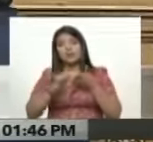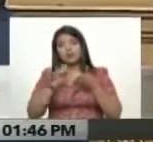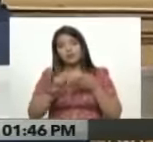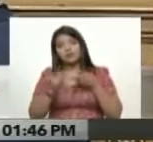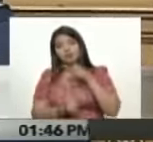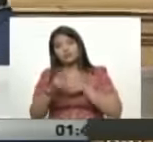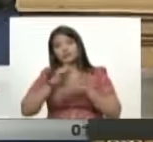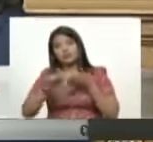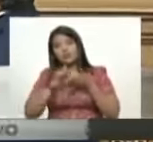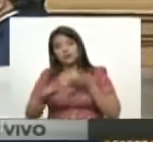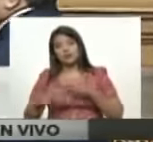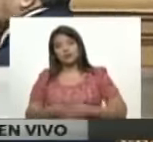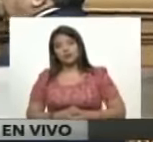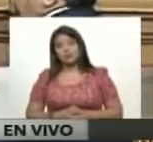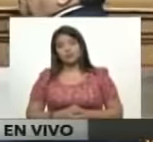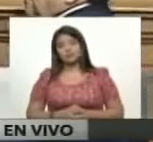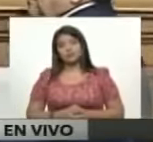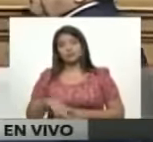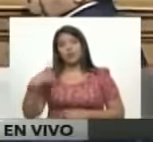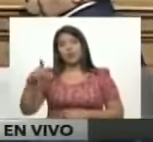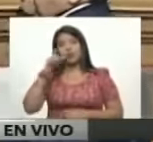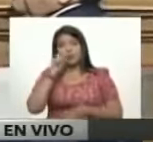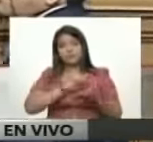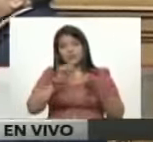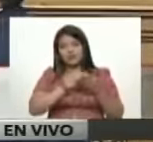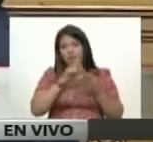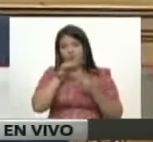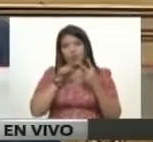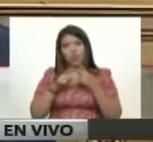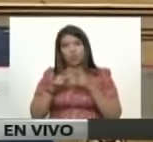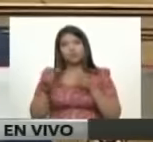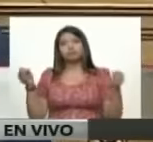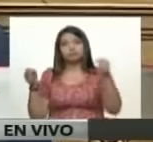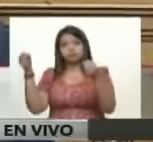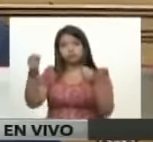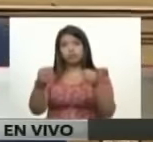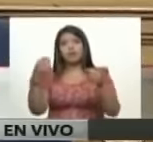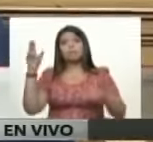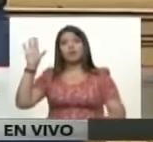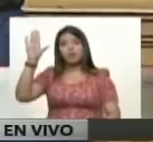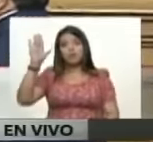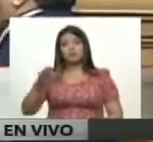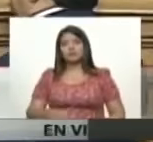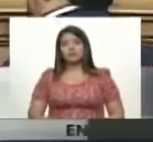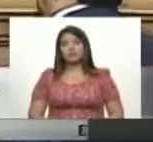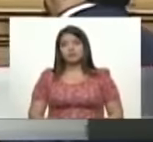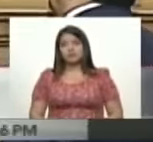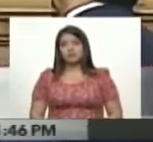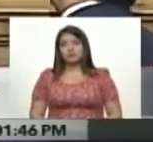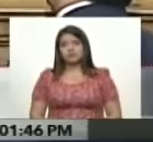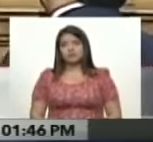de la Cámara y el ciudadano Roberto Marrero como secretario para ser juramentado.